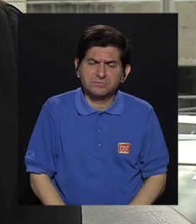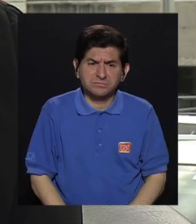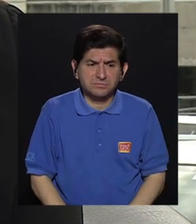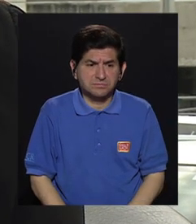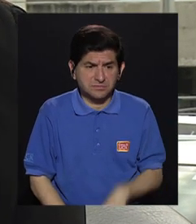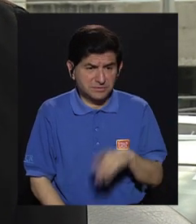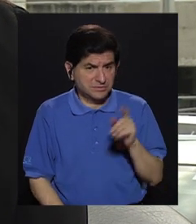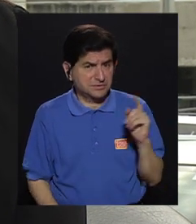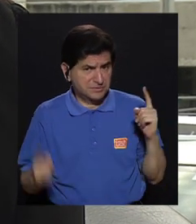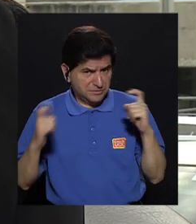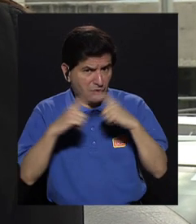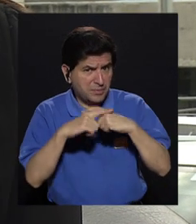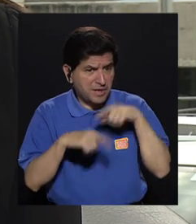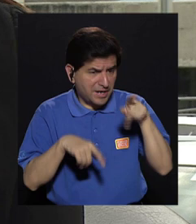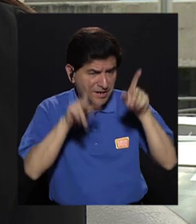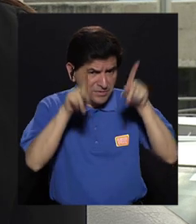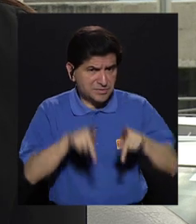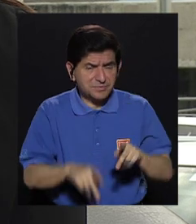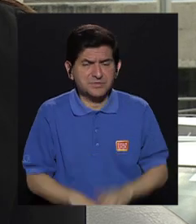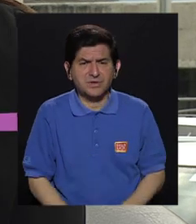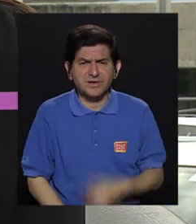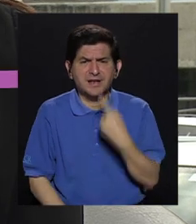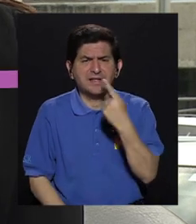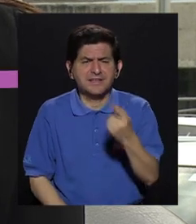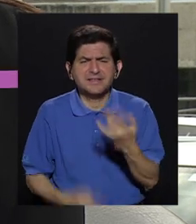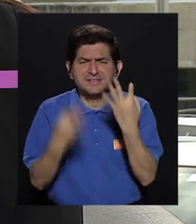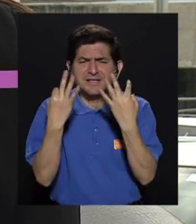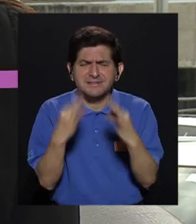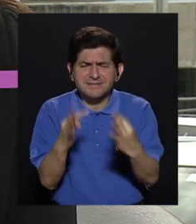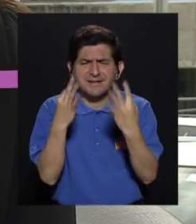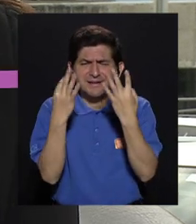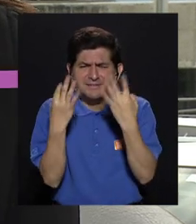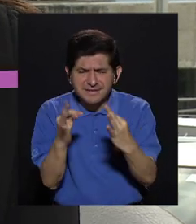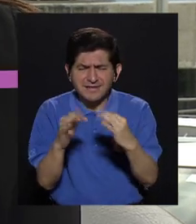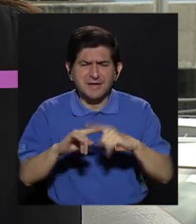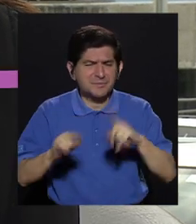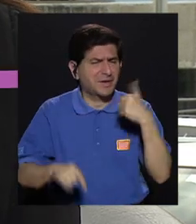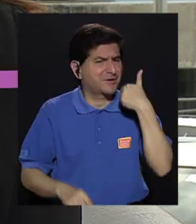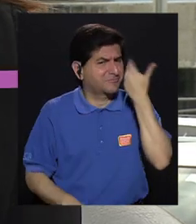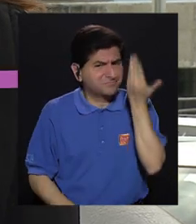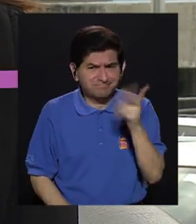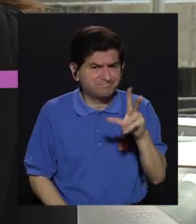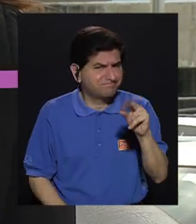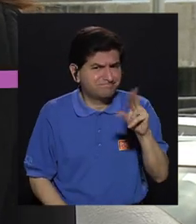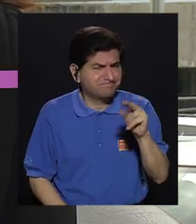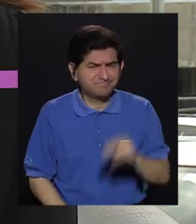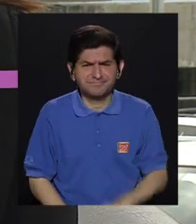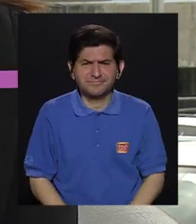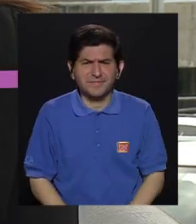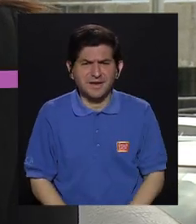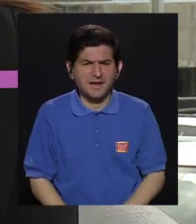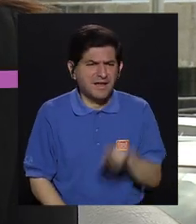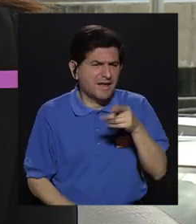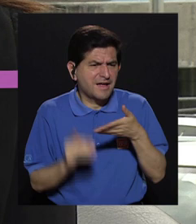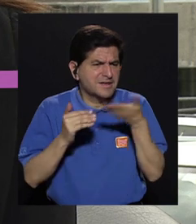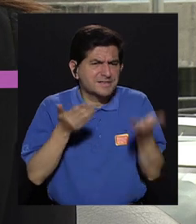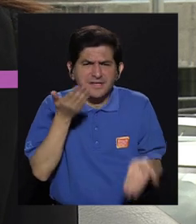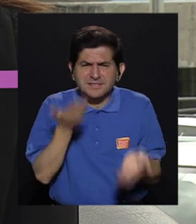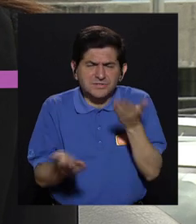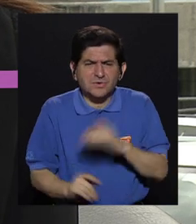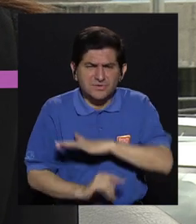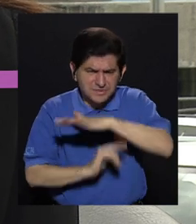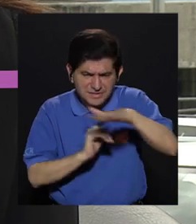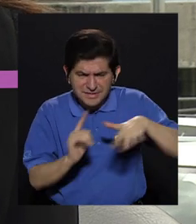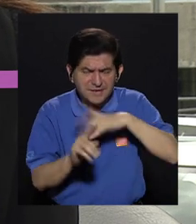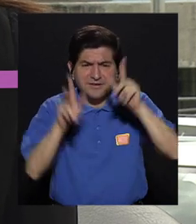porque definitivamente debe ser muy complicado para estas personas. Usted nos indica que lo han intentado, pero no ha sido tan fácil para ellos. ¿Cuáles serían esos